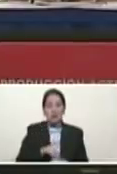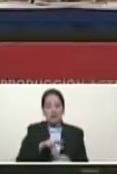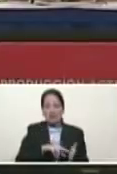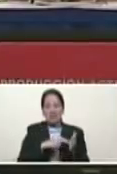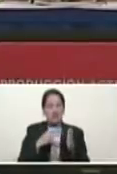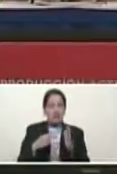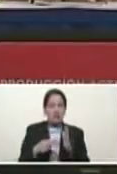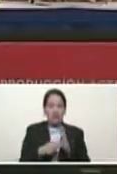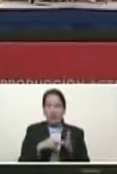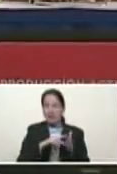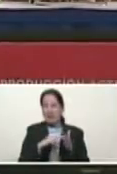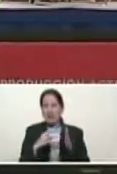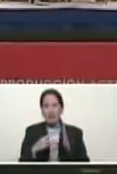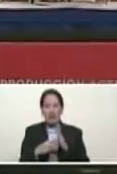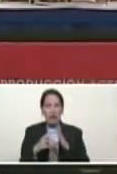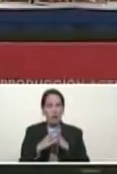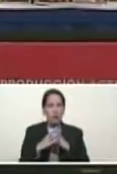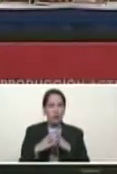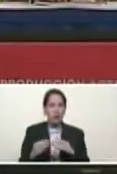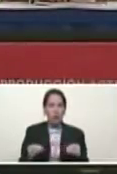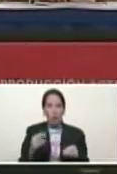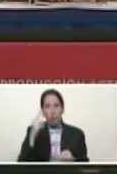doctrina estratégica bolivariana.